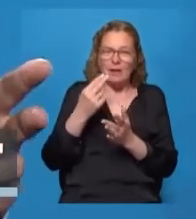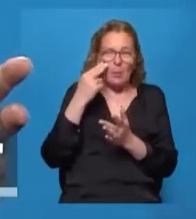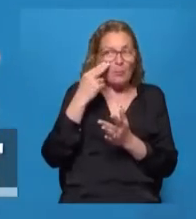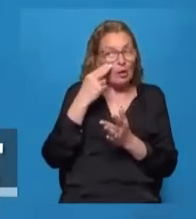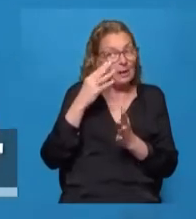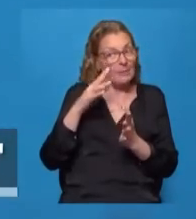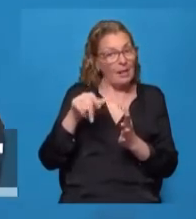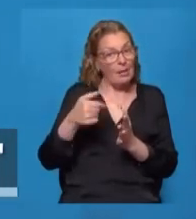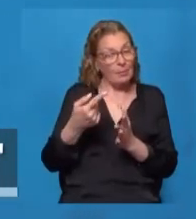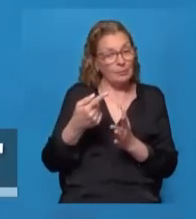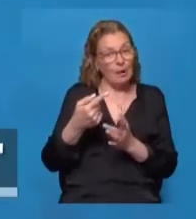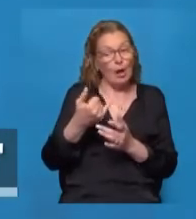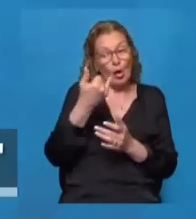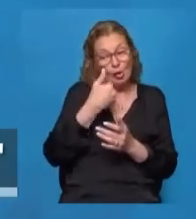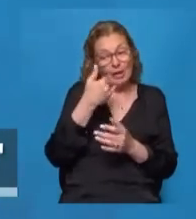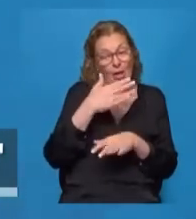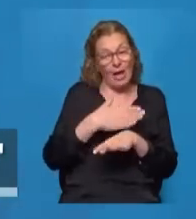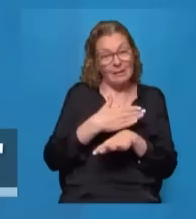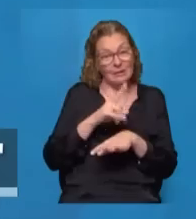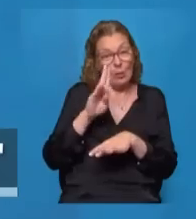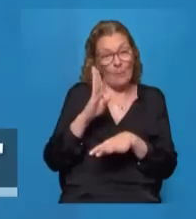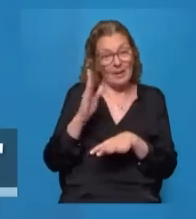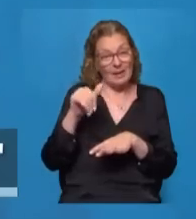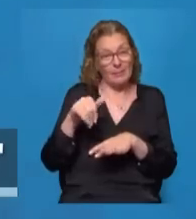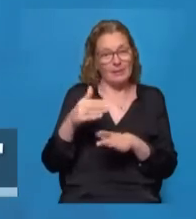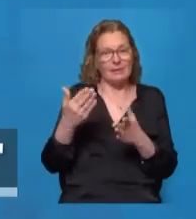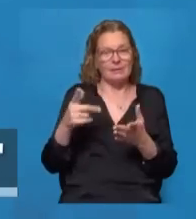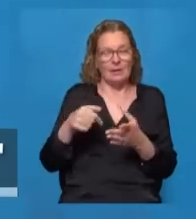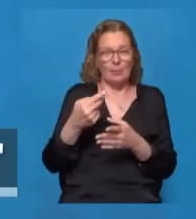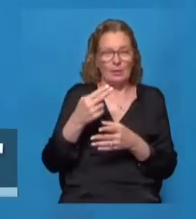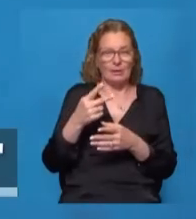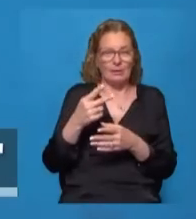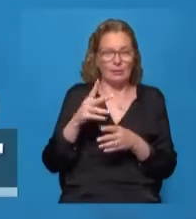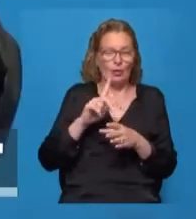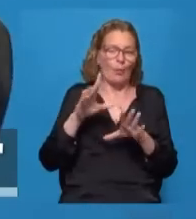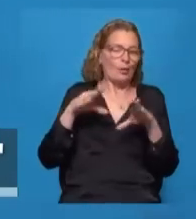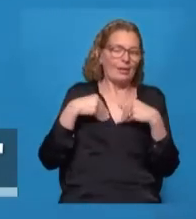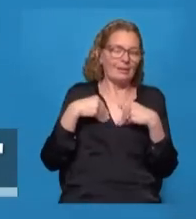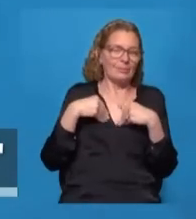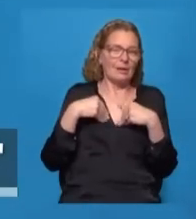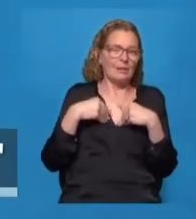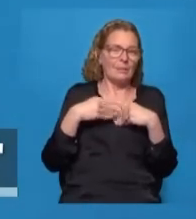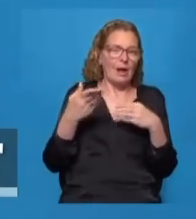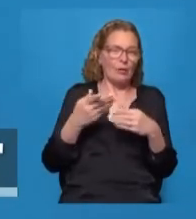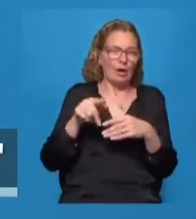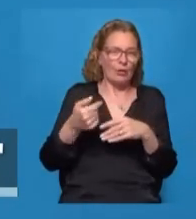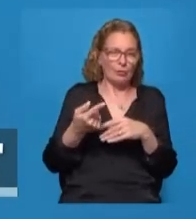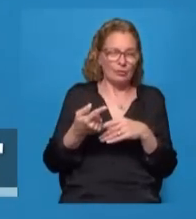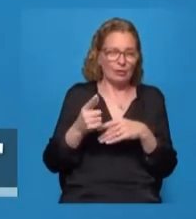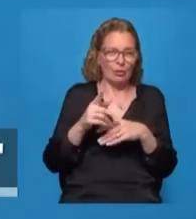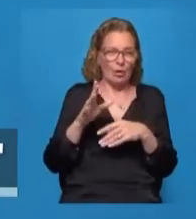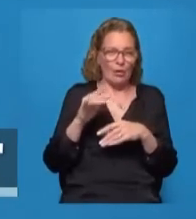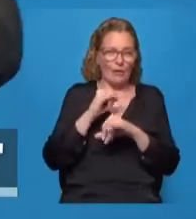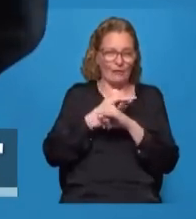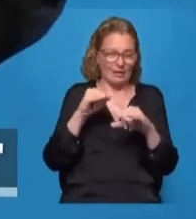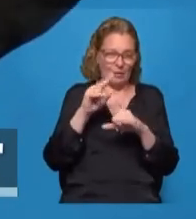lío si nos hubieran dicho las condiciones de upm no se podían haber admitido ahora tenemos otra porque esto no se agota con